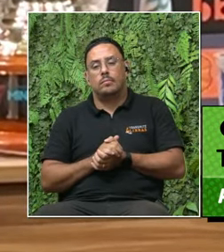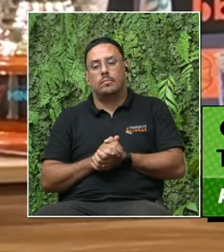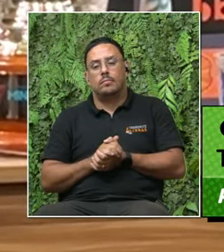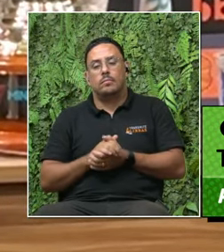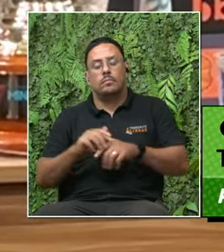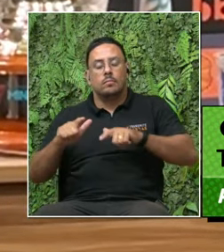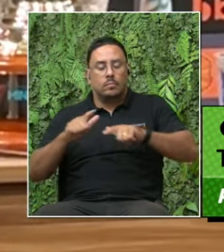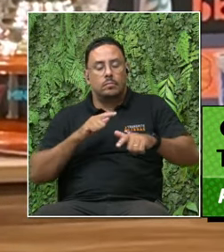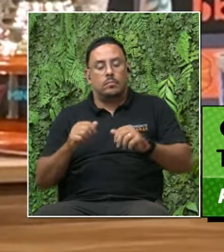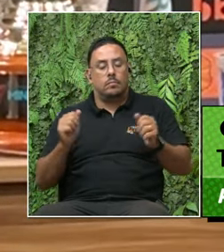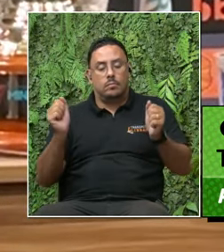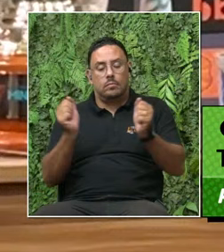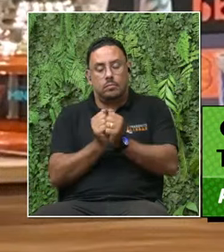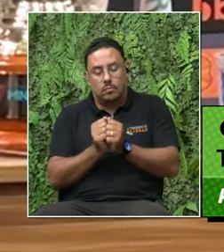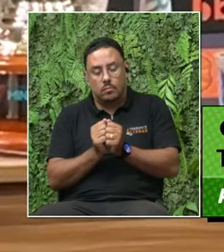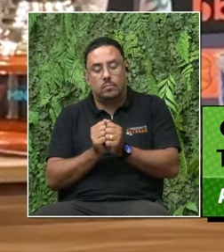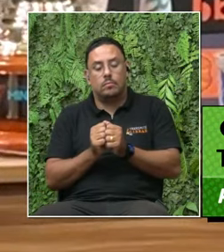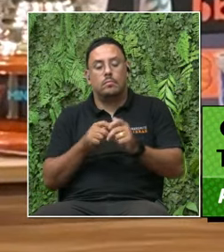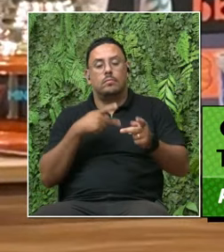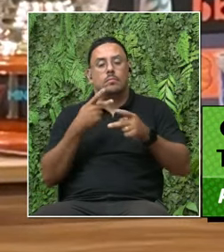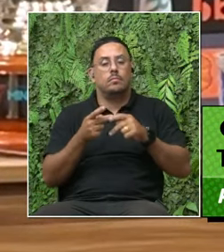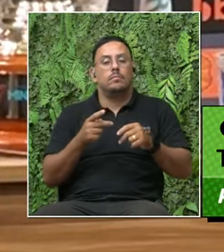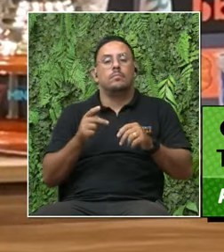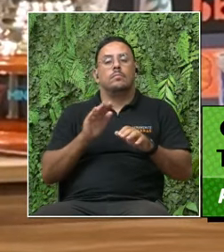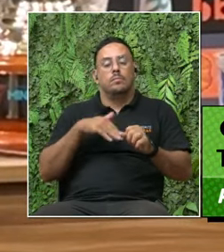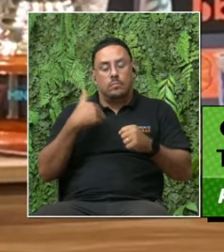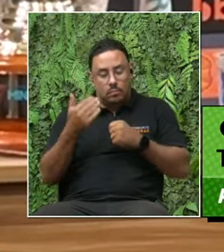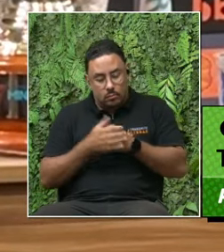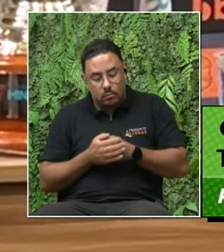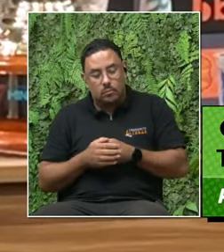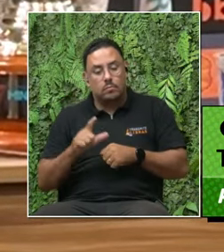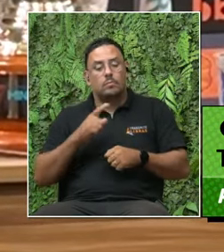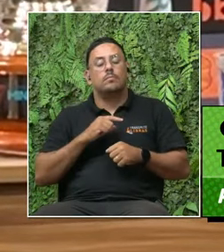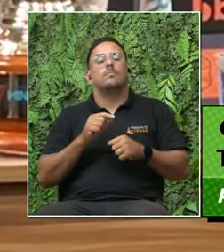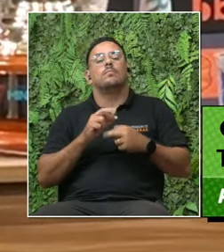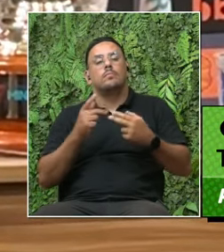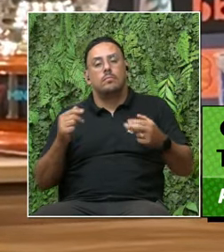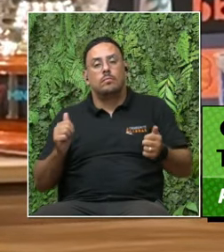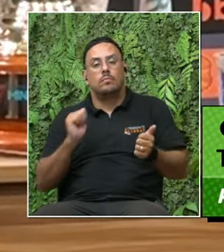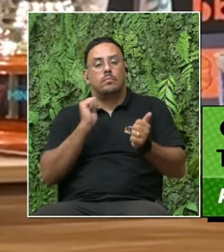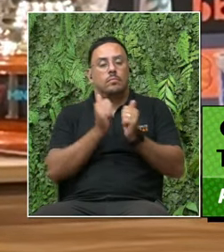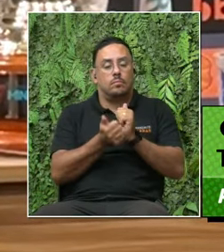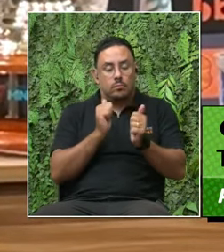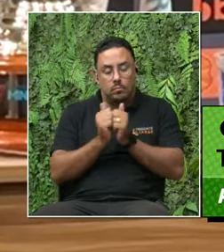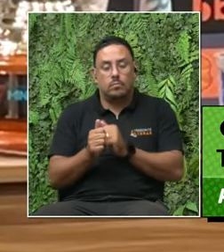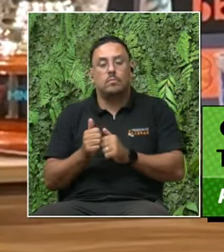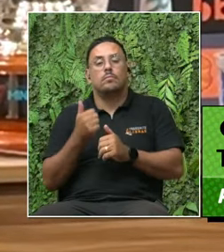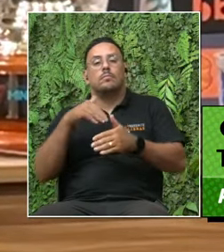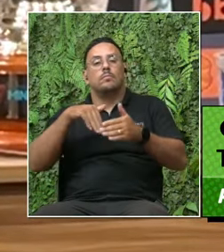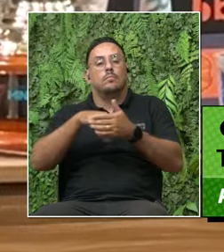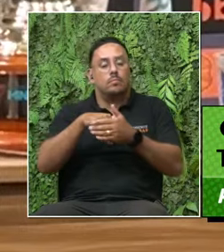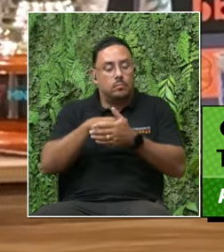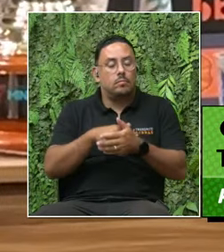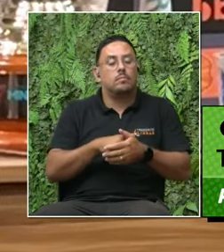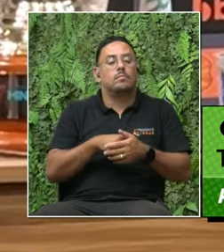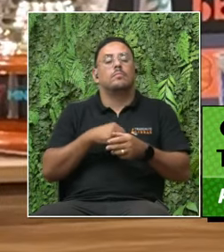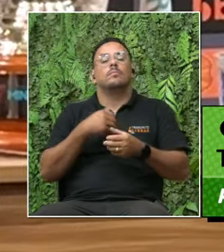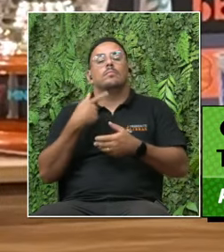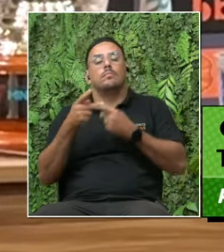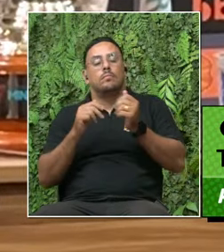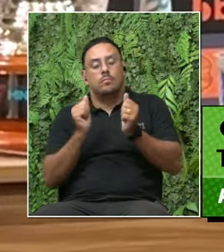si trabajamos todos todos defendemos todos Cuando tenemos la bola todos queremos jugar con la bola si jugamos en